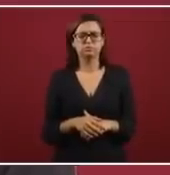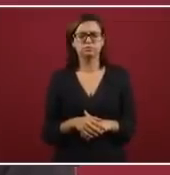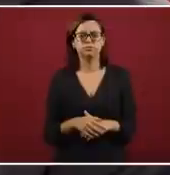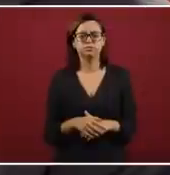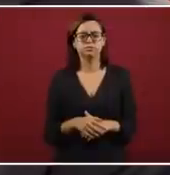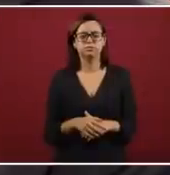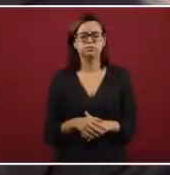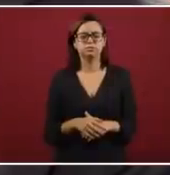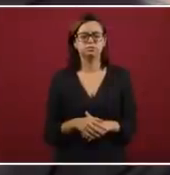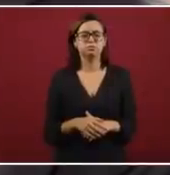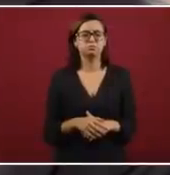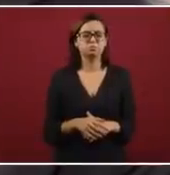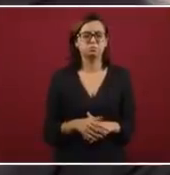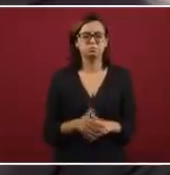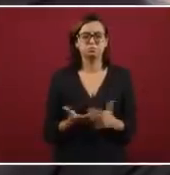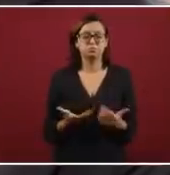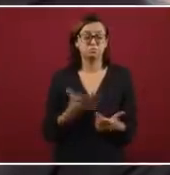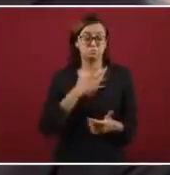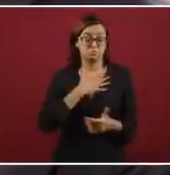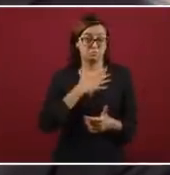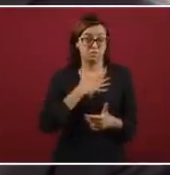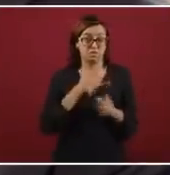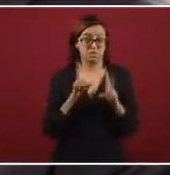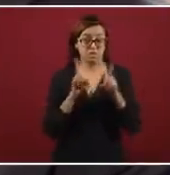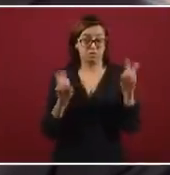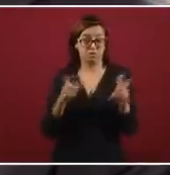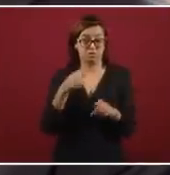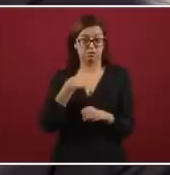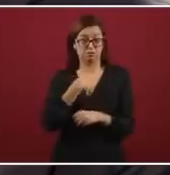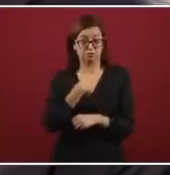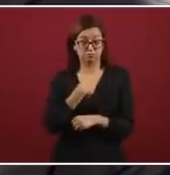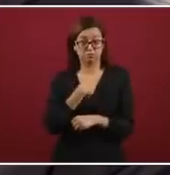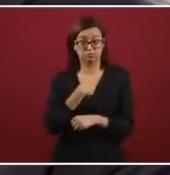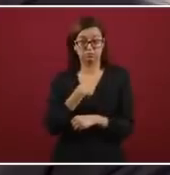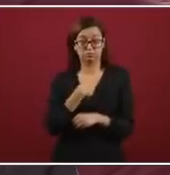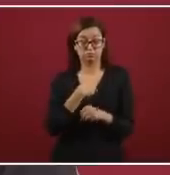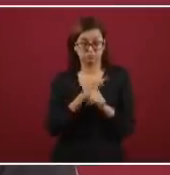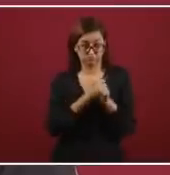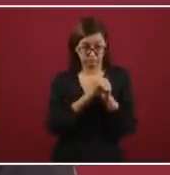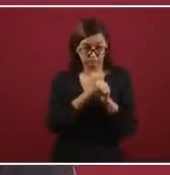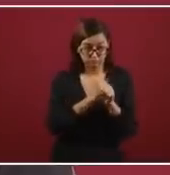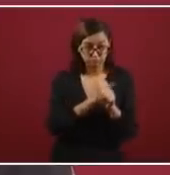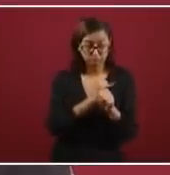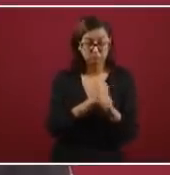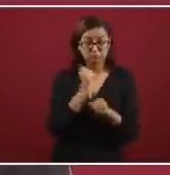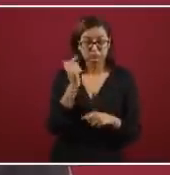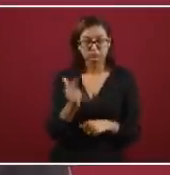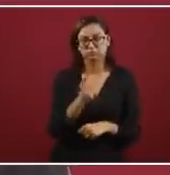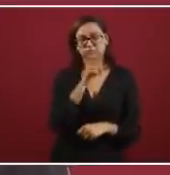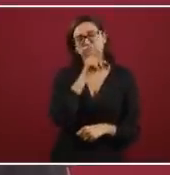no es un asunto que tenga que ver con el Poder Ejecutivo.